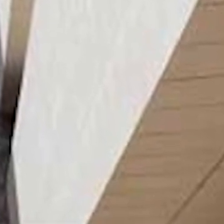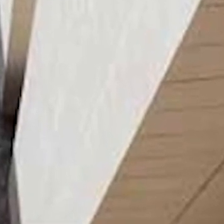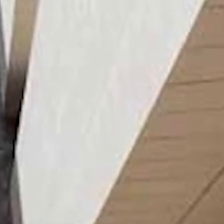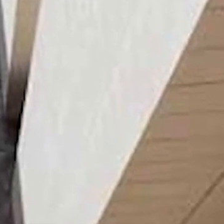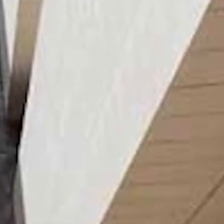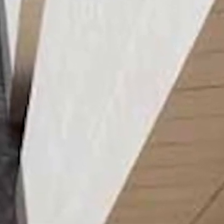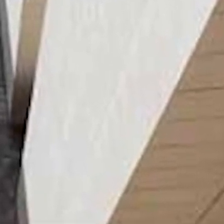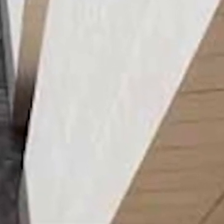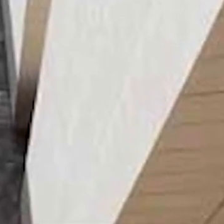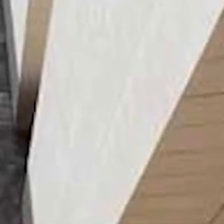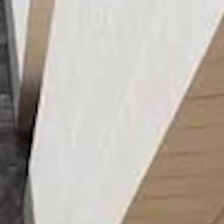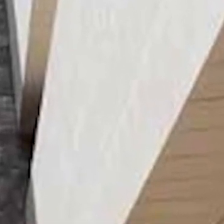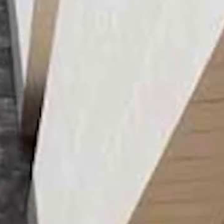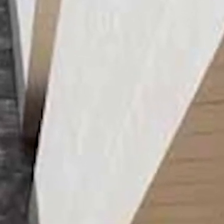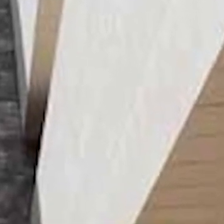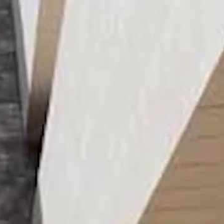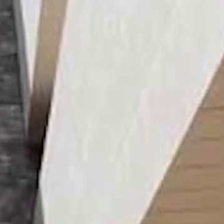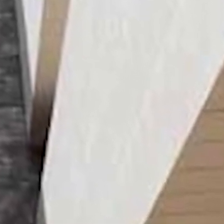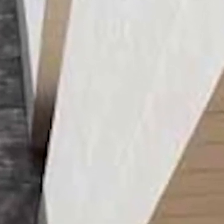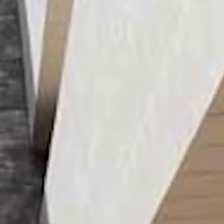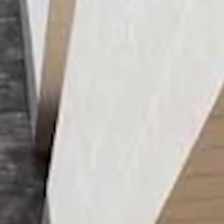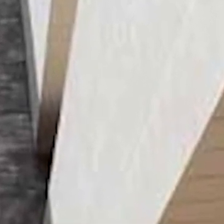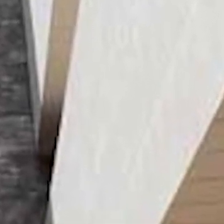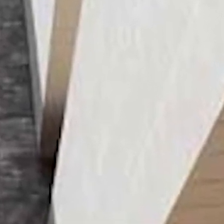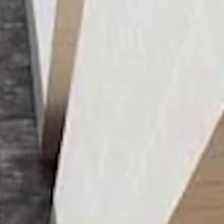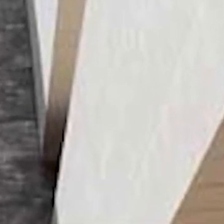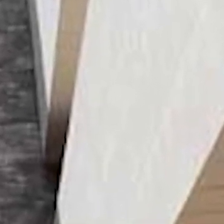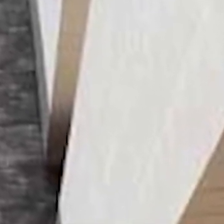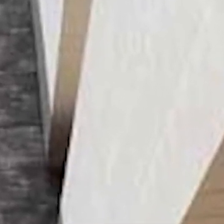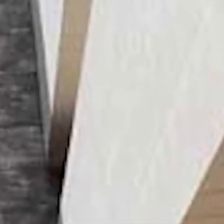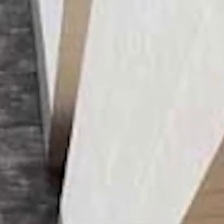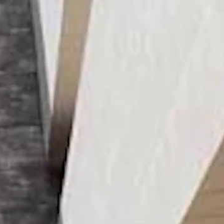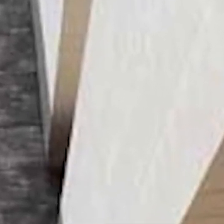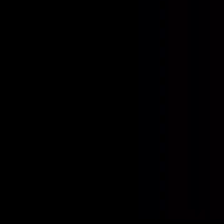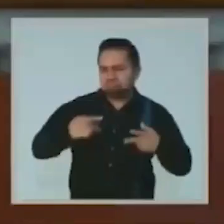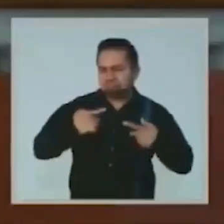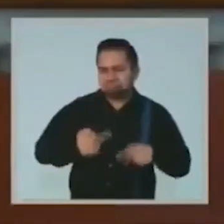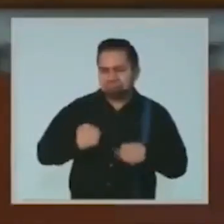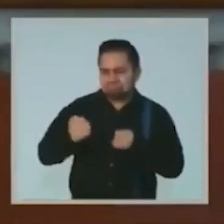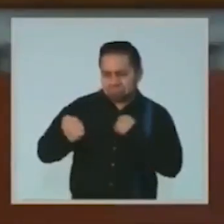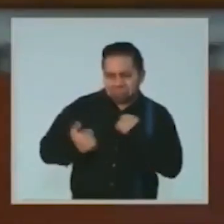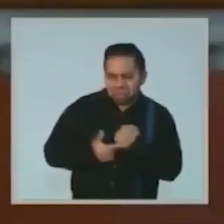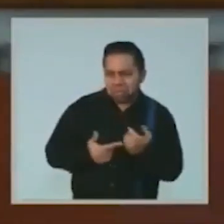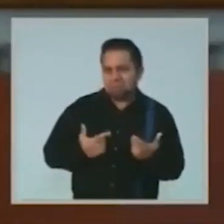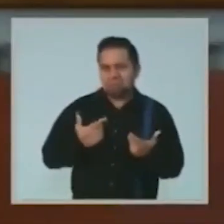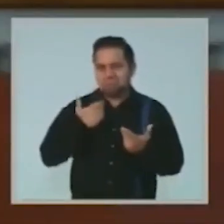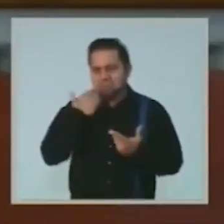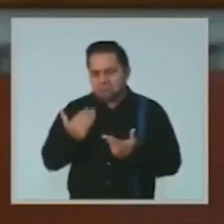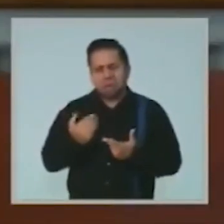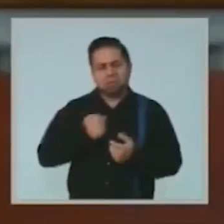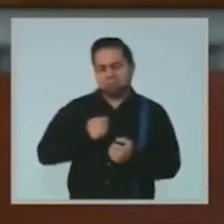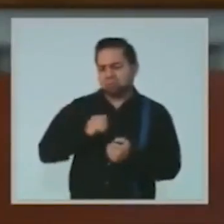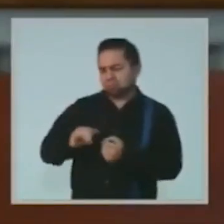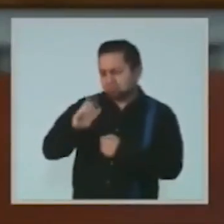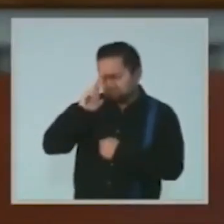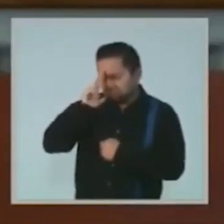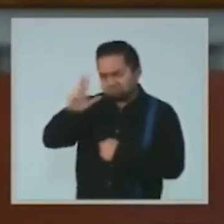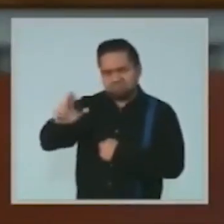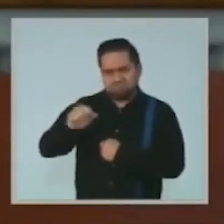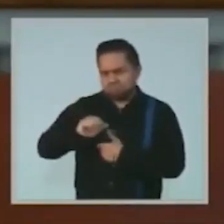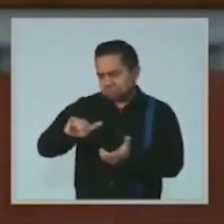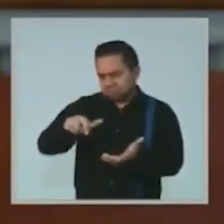30.654.000 pesos, por lo que fue reportado un subejercicio de 18.540.000 pesos. De